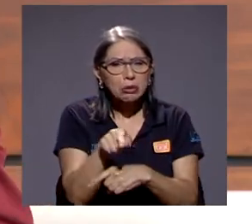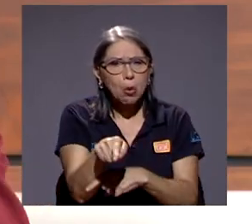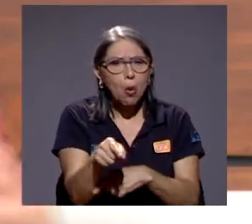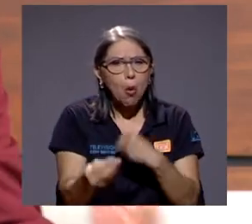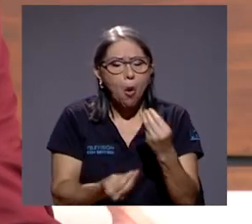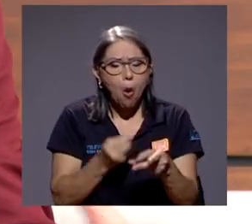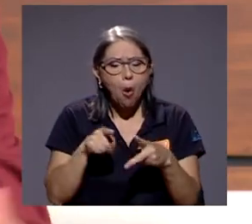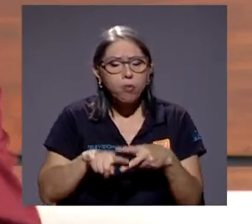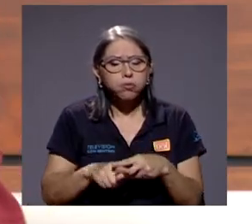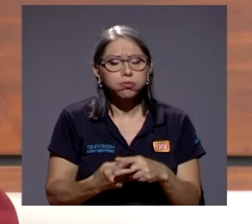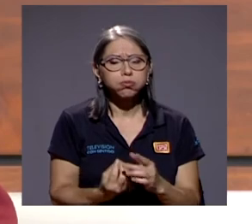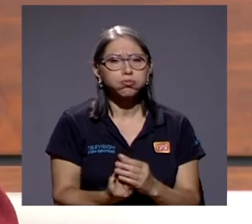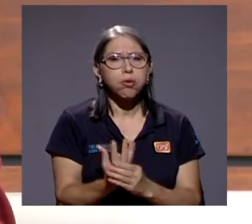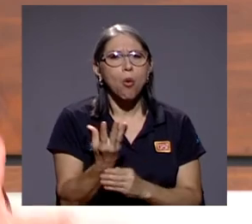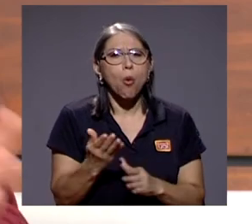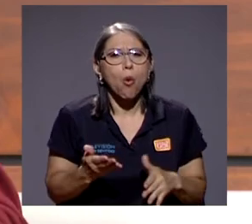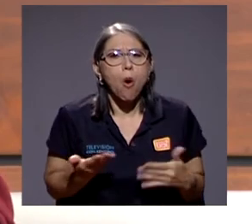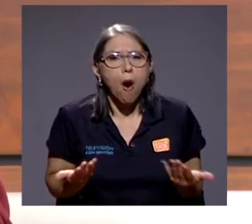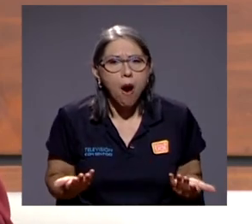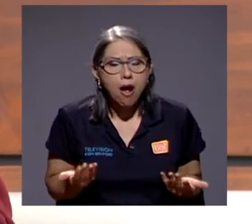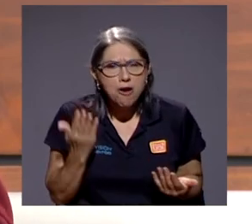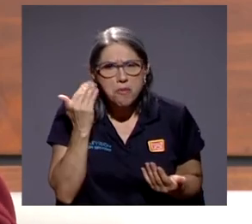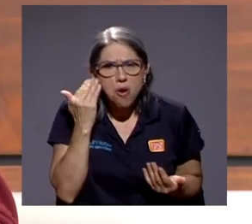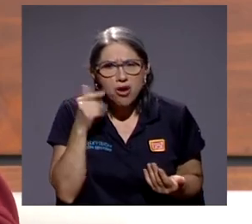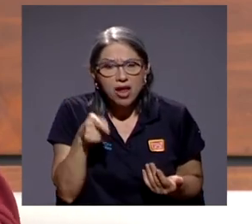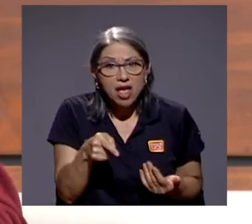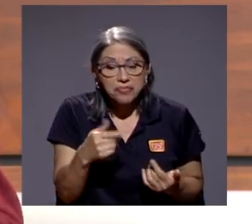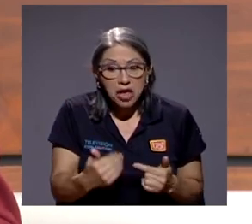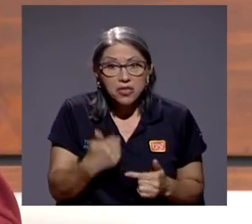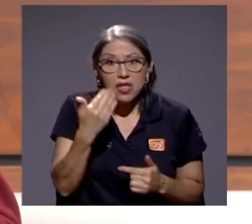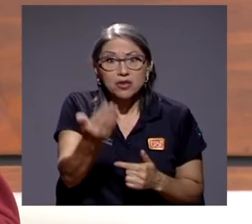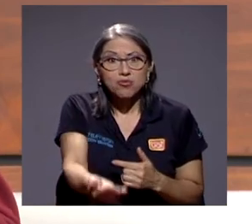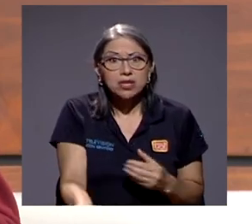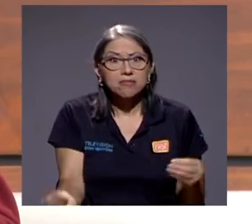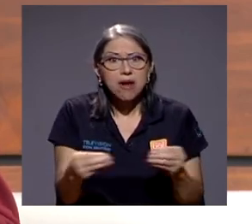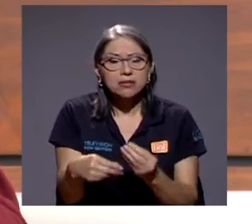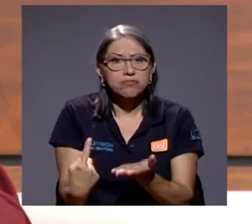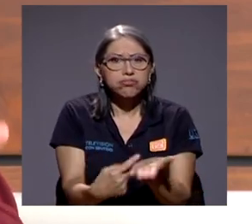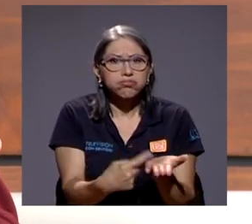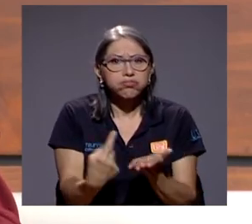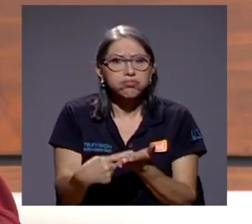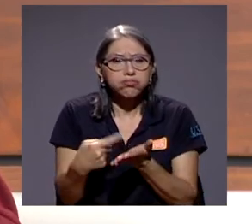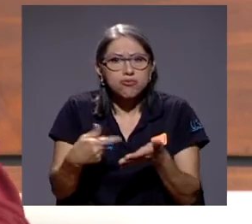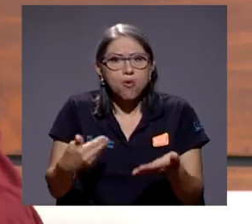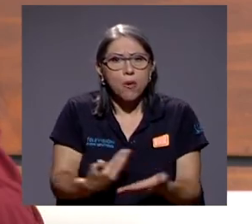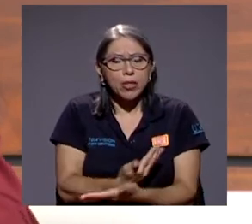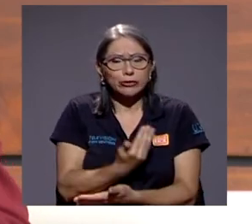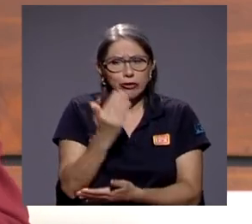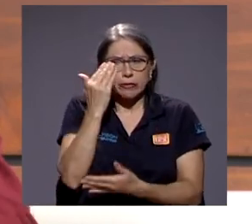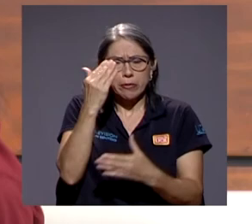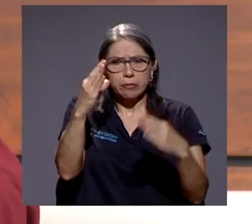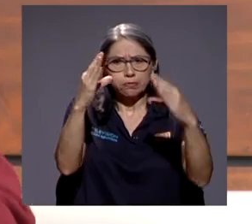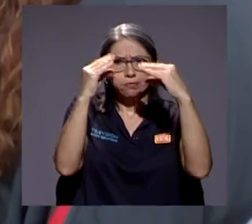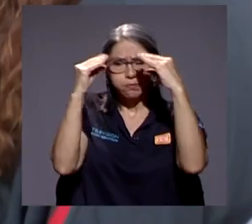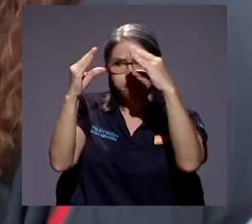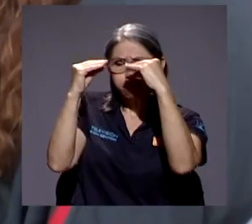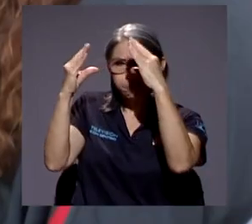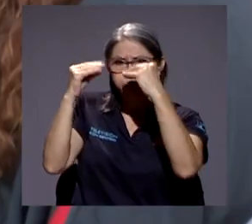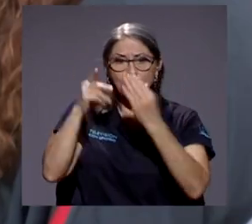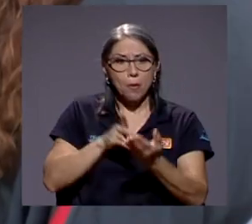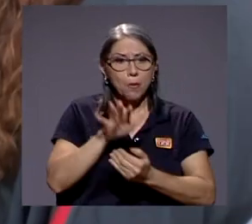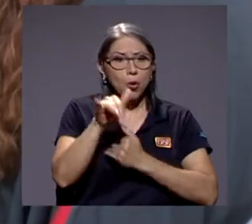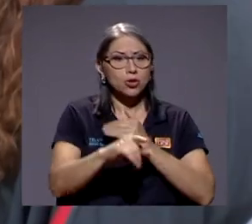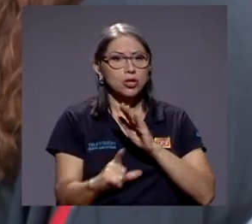generó esto y por qué ese género para después entrar a lo más novedoso que es ponernos al día de cómo marcha es el